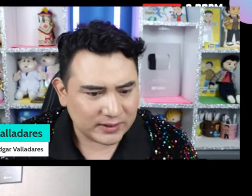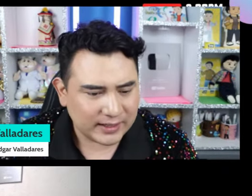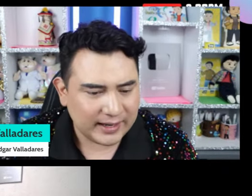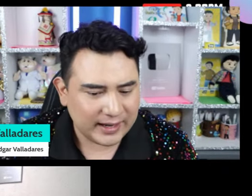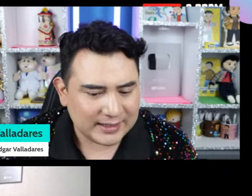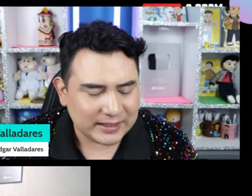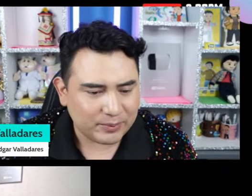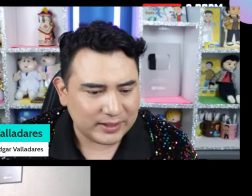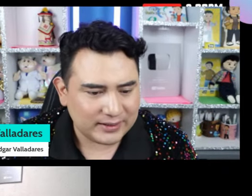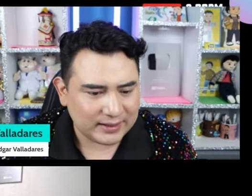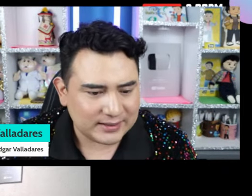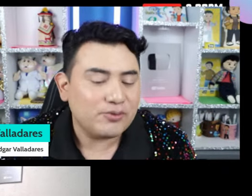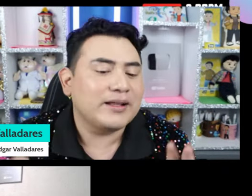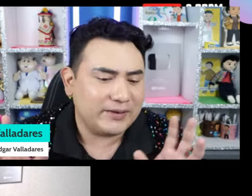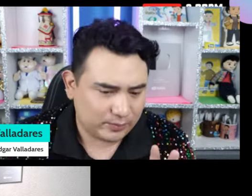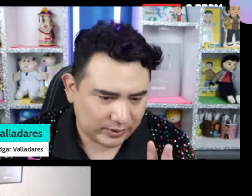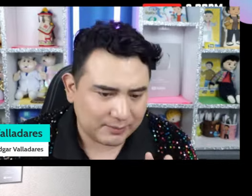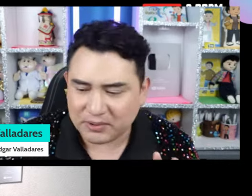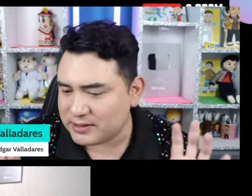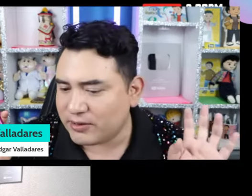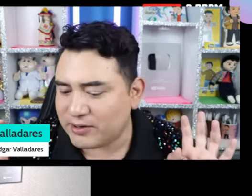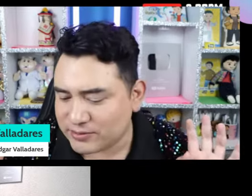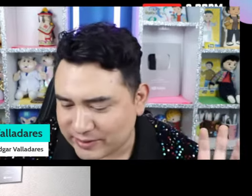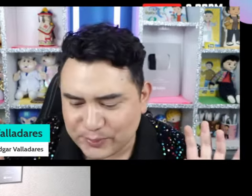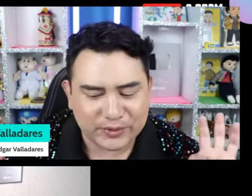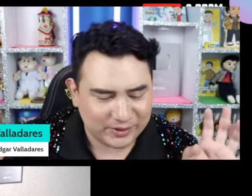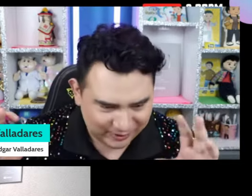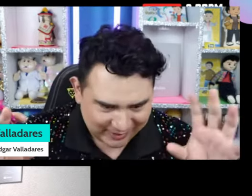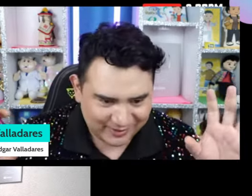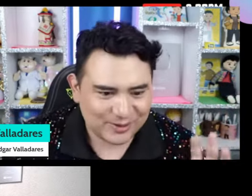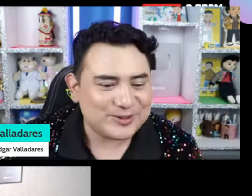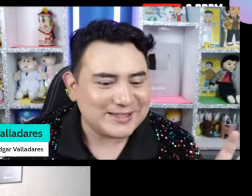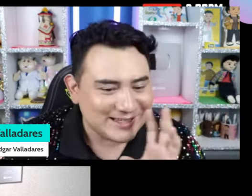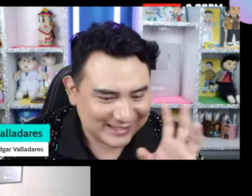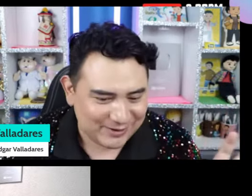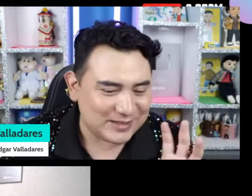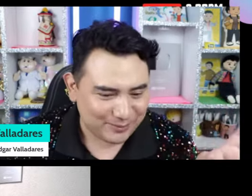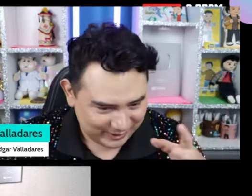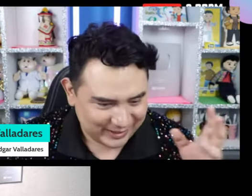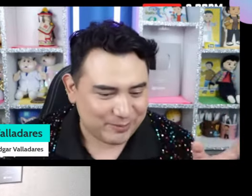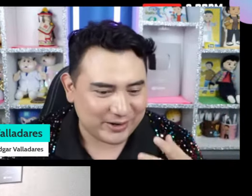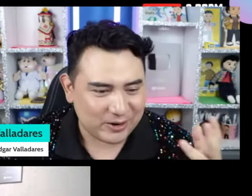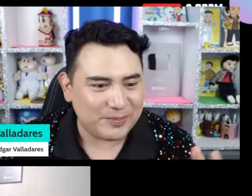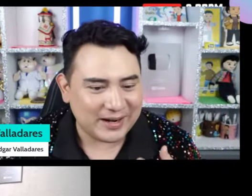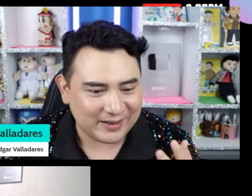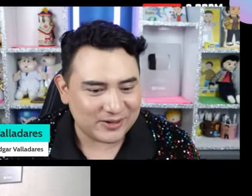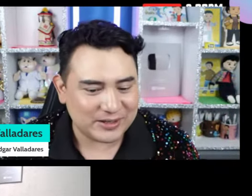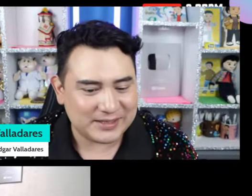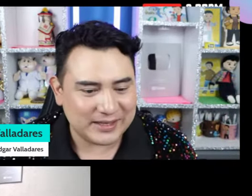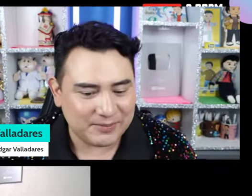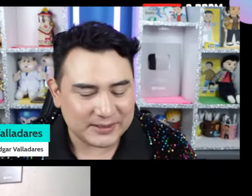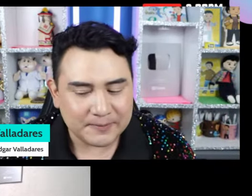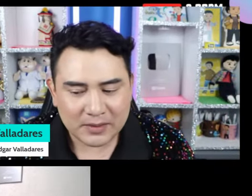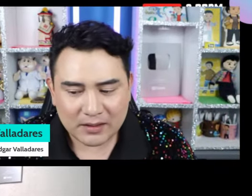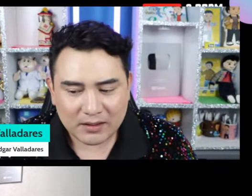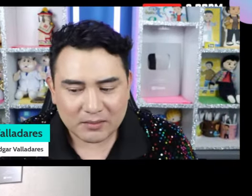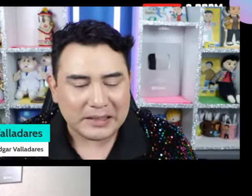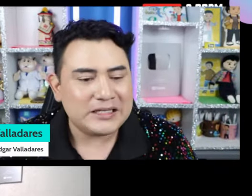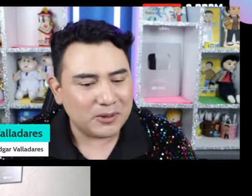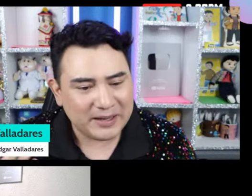que al ser políticas educativas por ejemplo que es lo que nos corresponde ustedes que si saben más de política podrán opinar de los demás temas